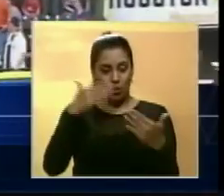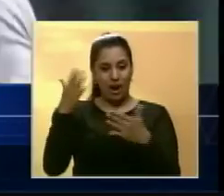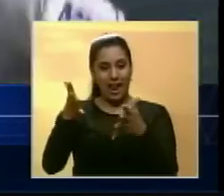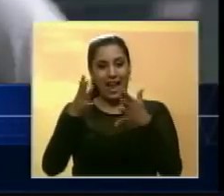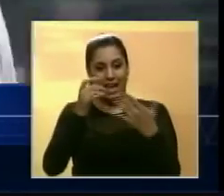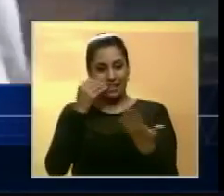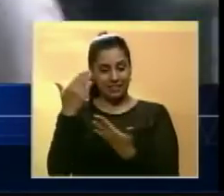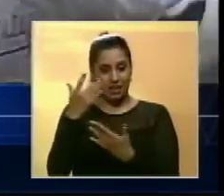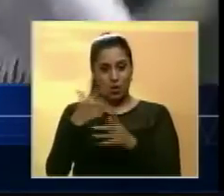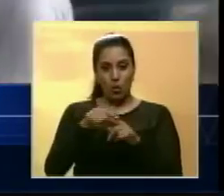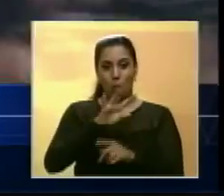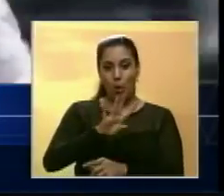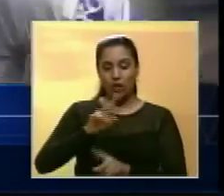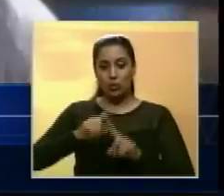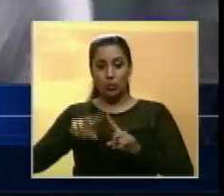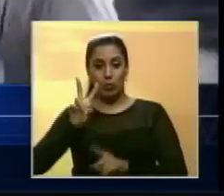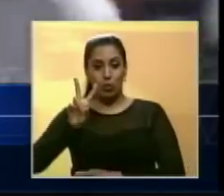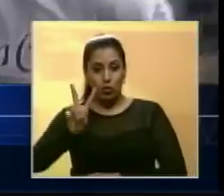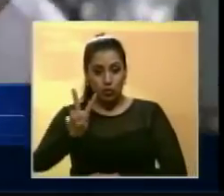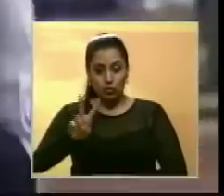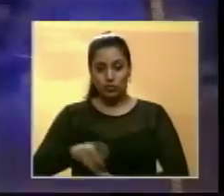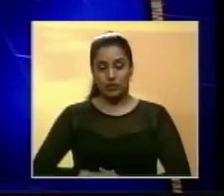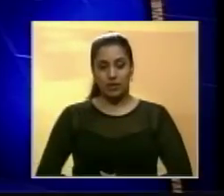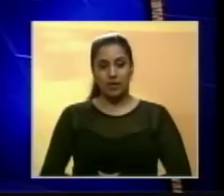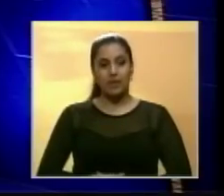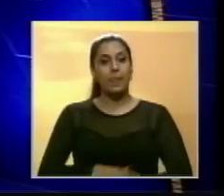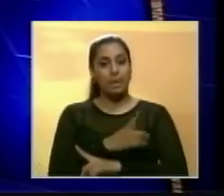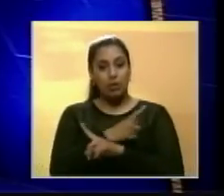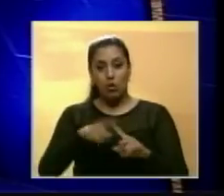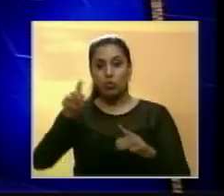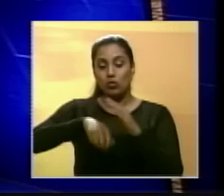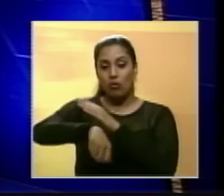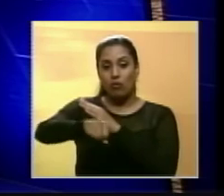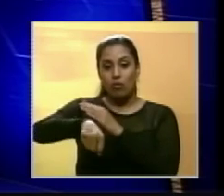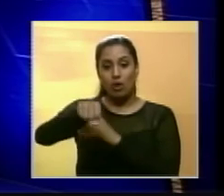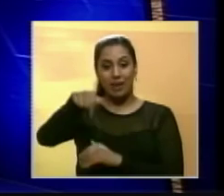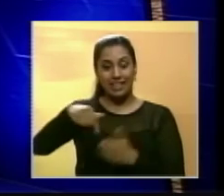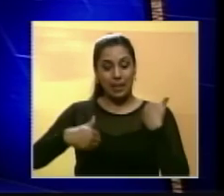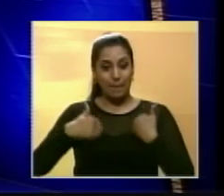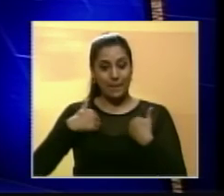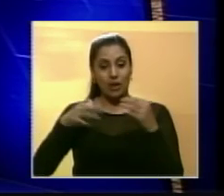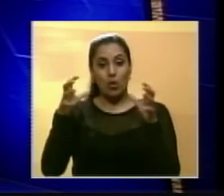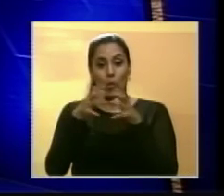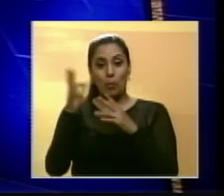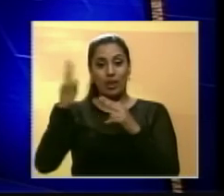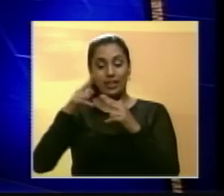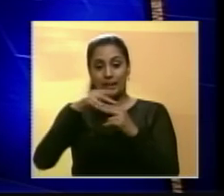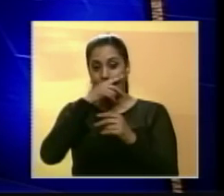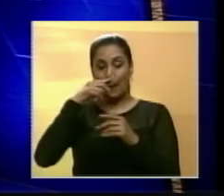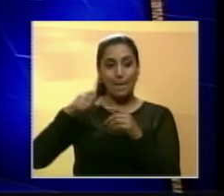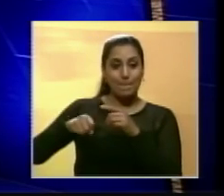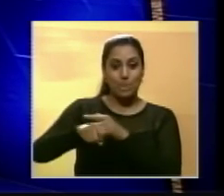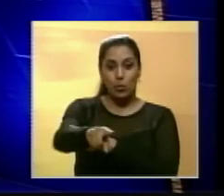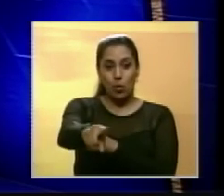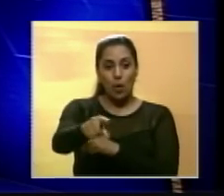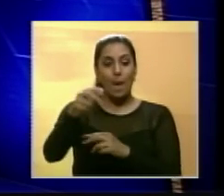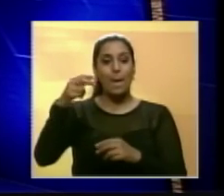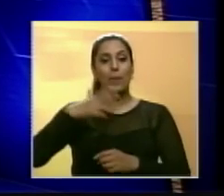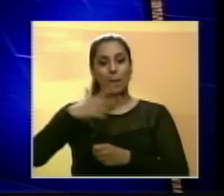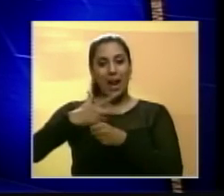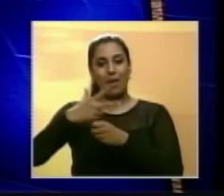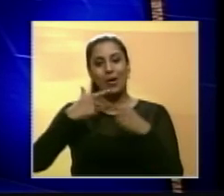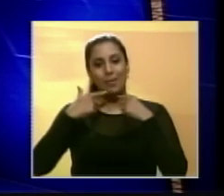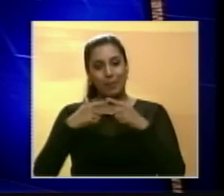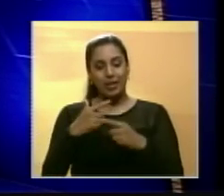Kansas City ante los Astros de Houston de 4-2. Seguimos con fútbol porque este miércoles el Deportivo Táchira cayó goleado ante Olimpia de Paraguay